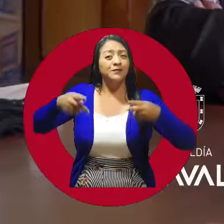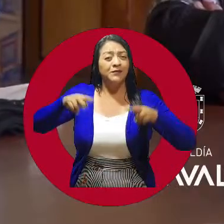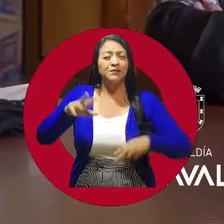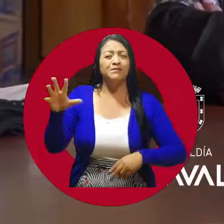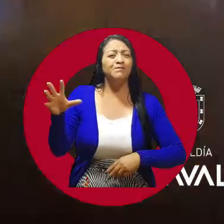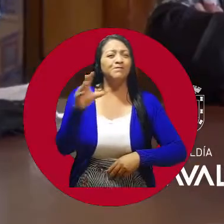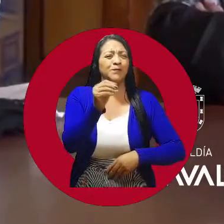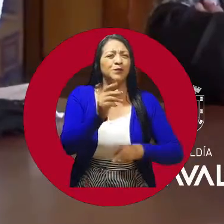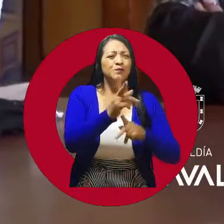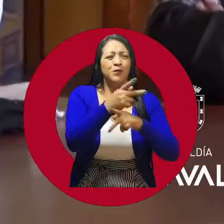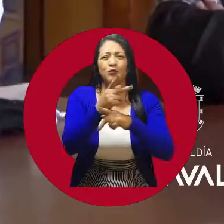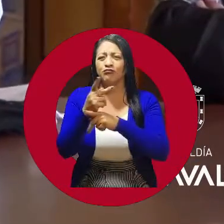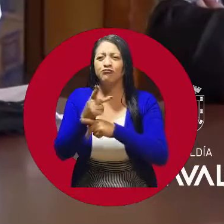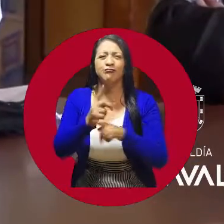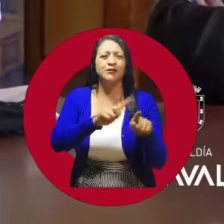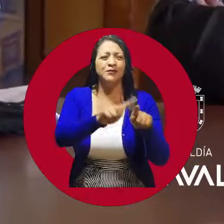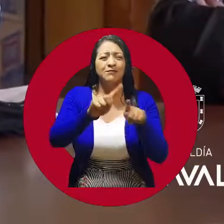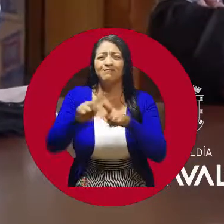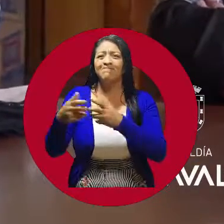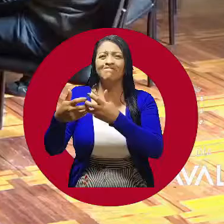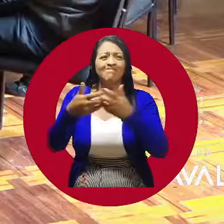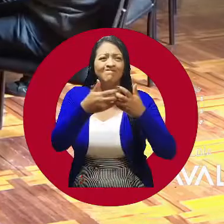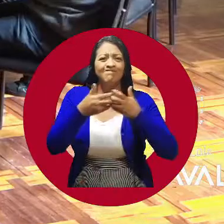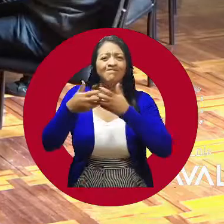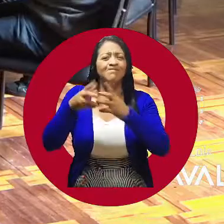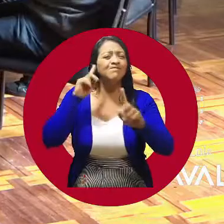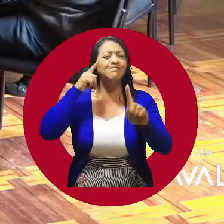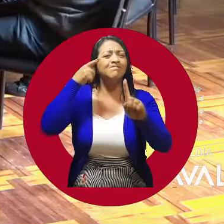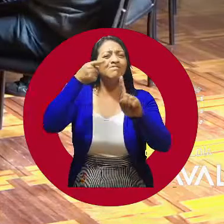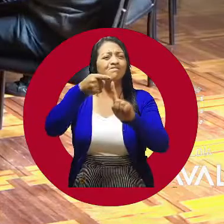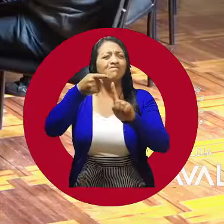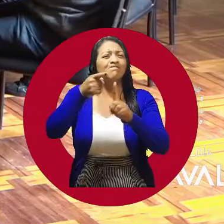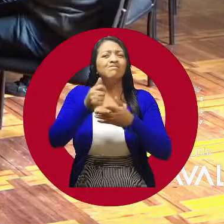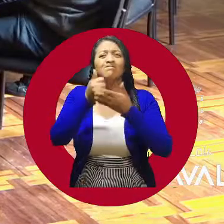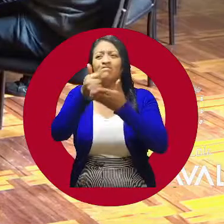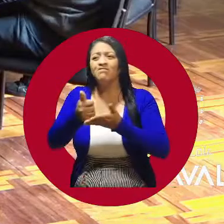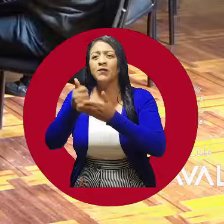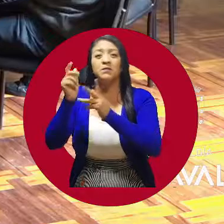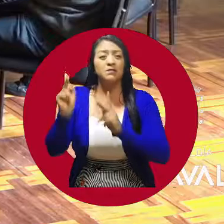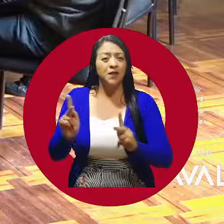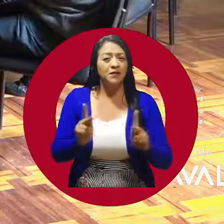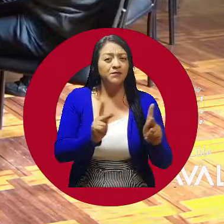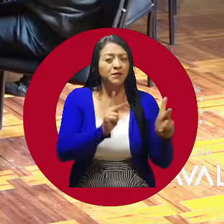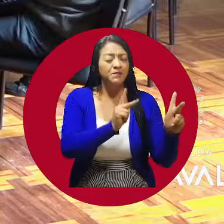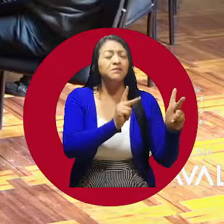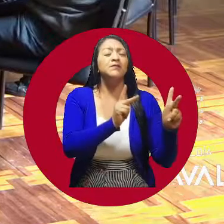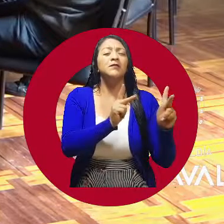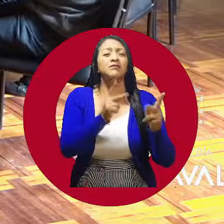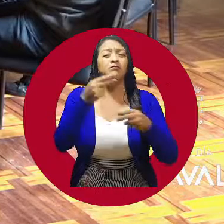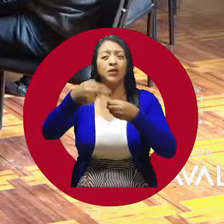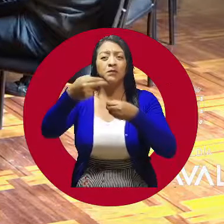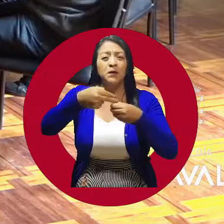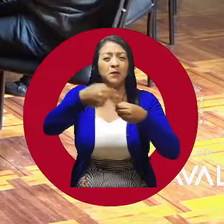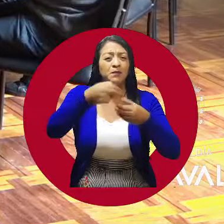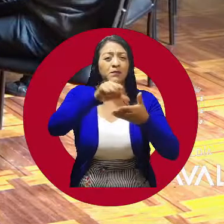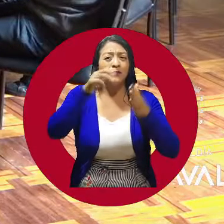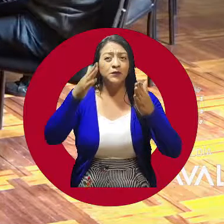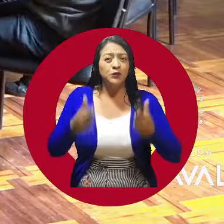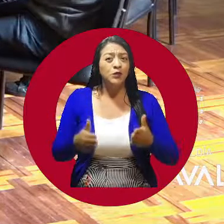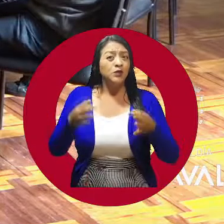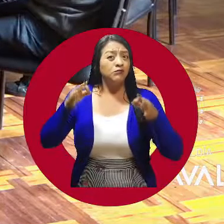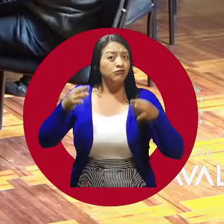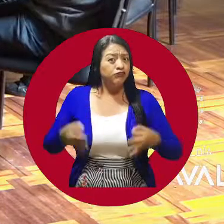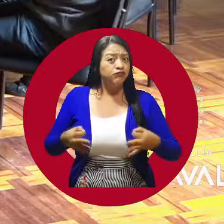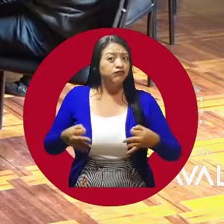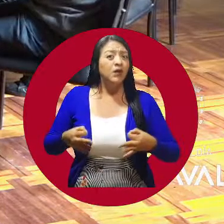otavaleño, así como de todos los sectores productivos en su conjunto, con el fin de que estas actividades bien planificadas y con la participación